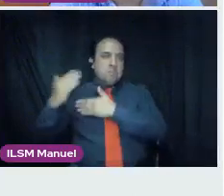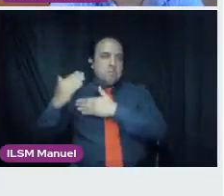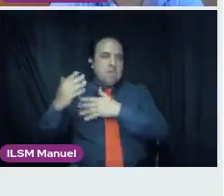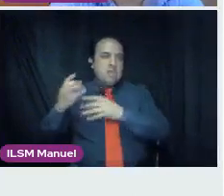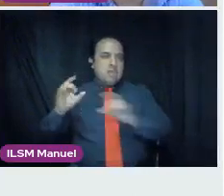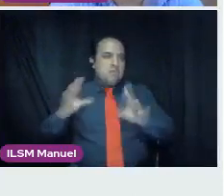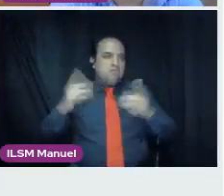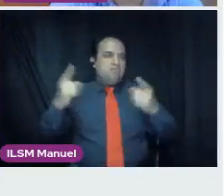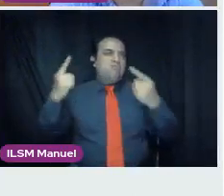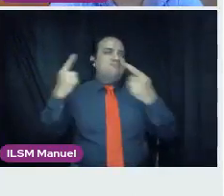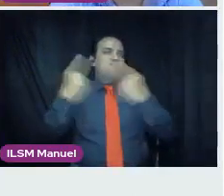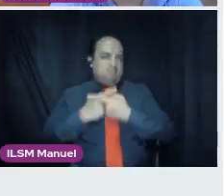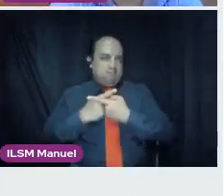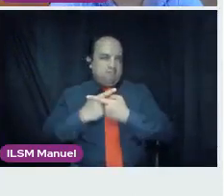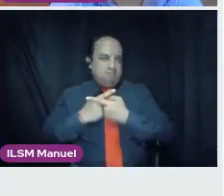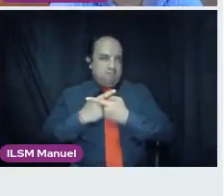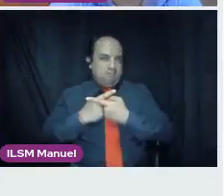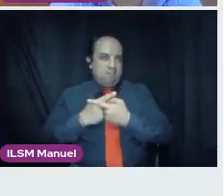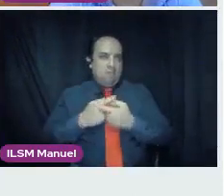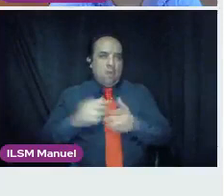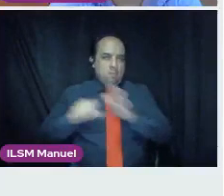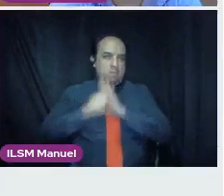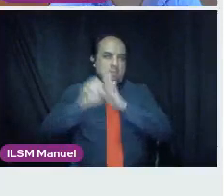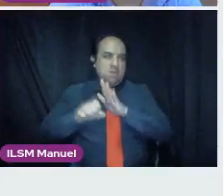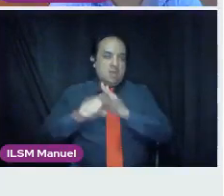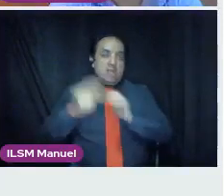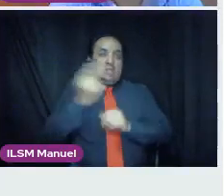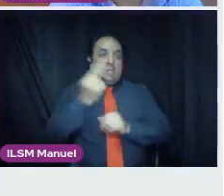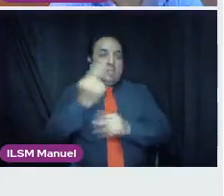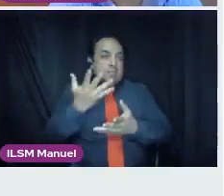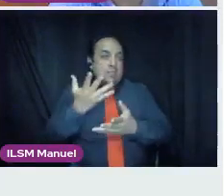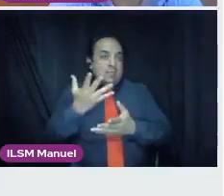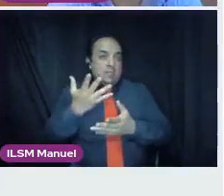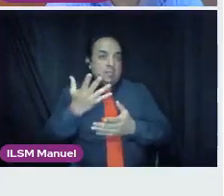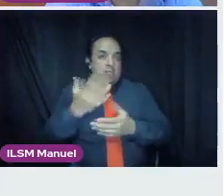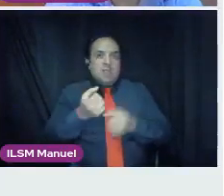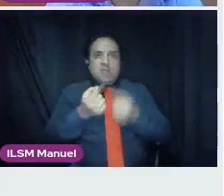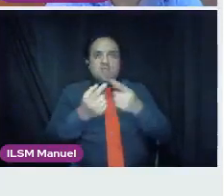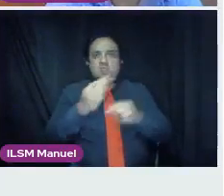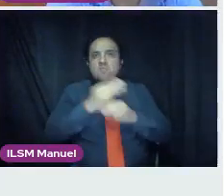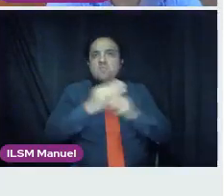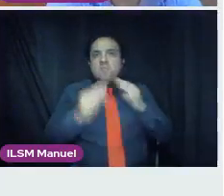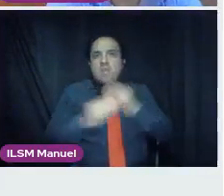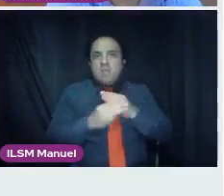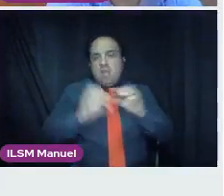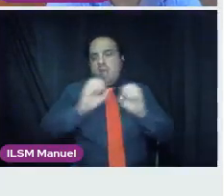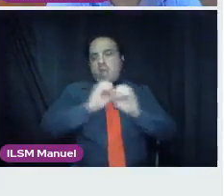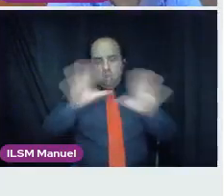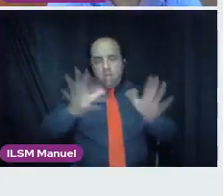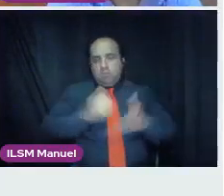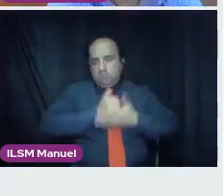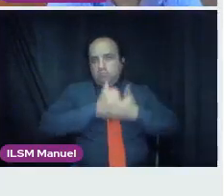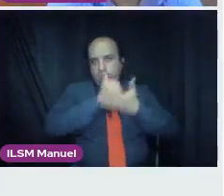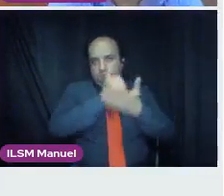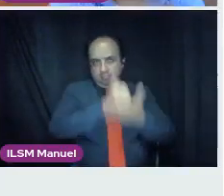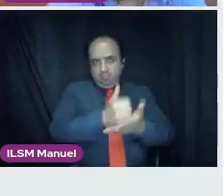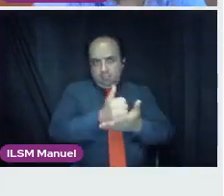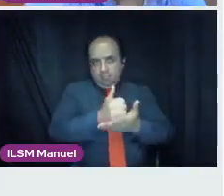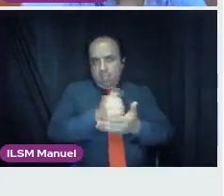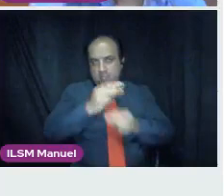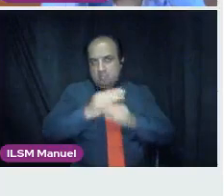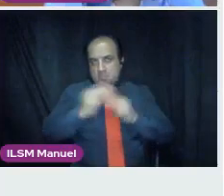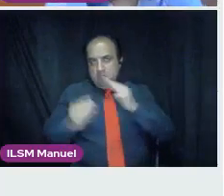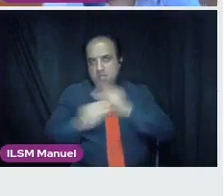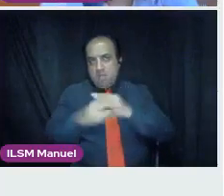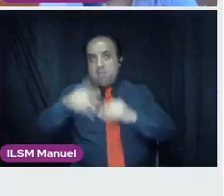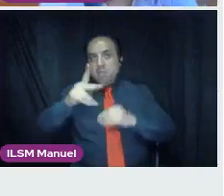que existen, ¿no? Como que necesariamente se necesitan ciertos recursos. Por supuesto que ayudan, ¿no? Pero en